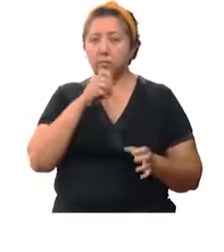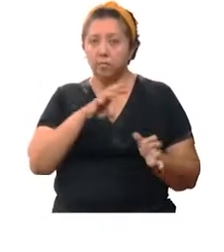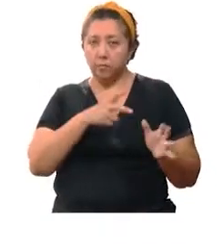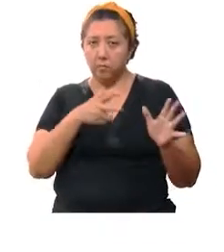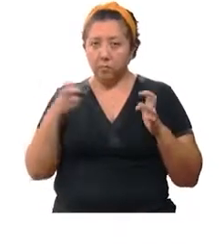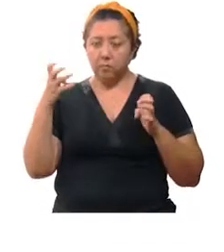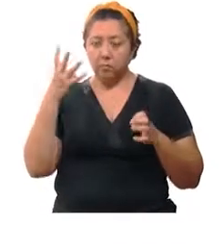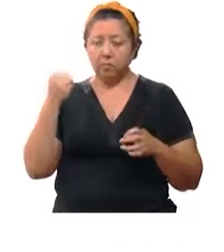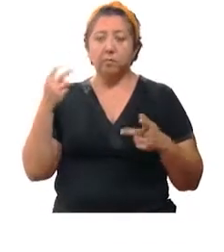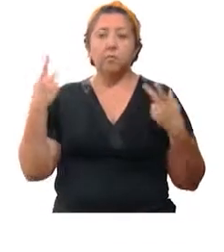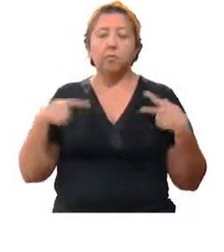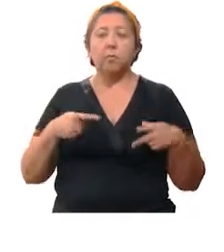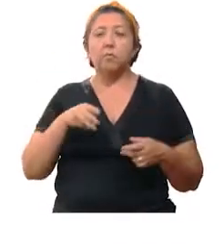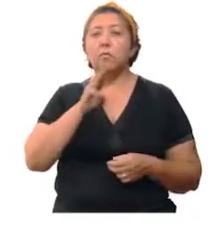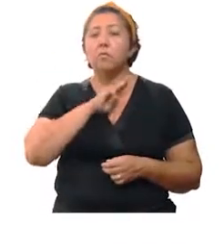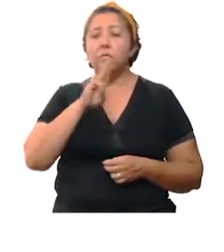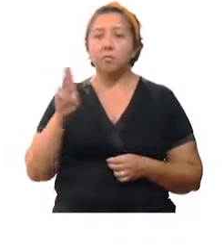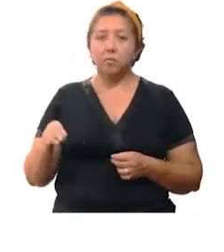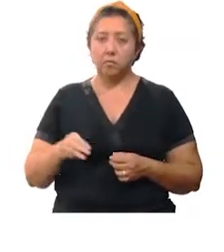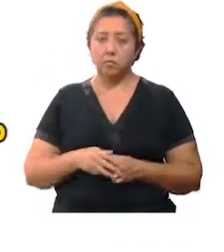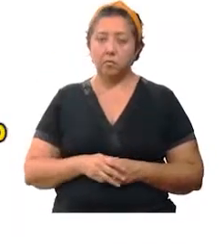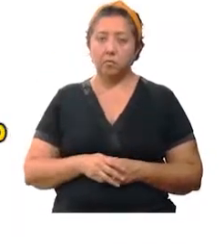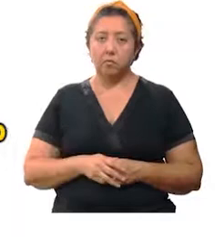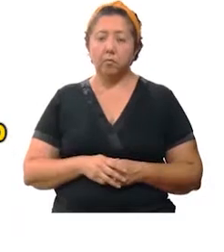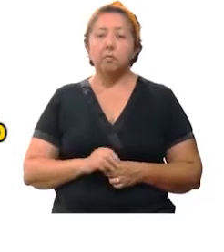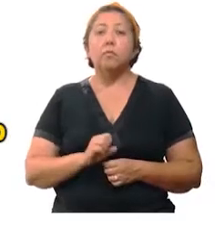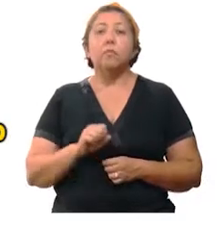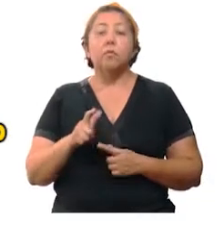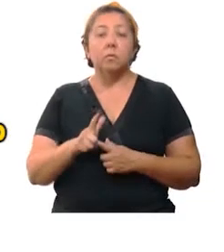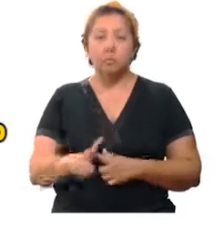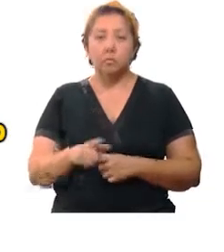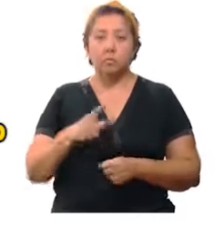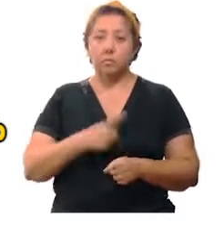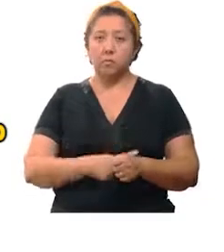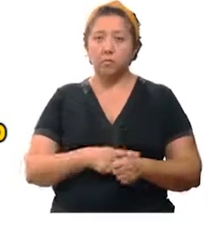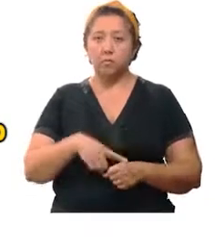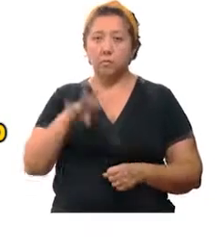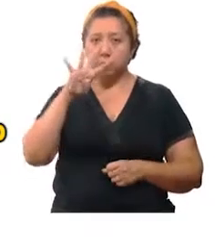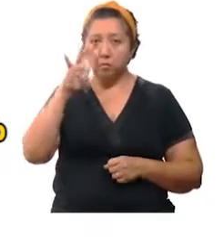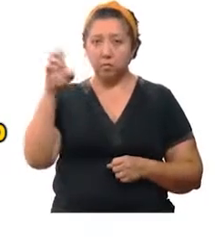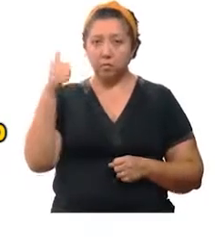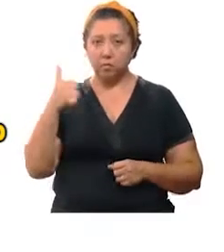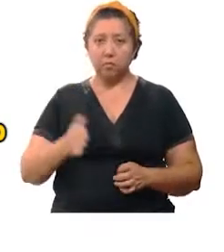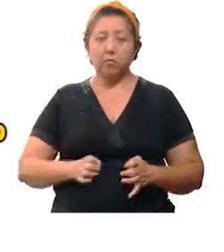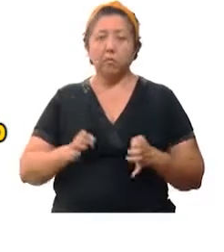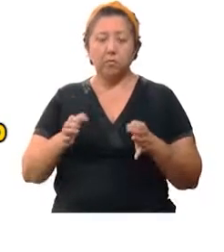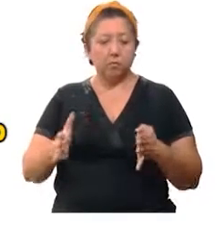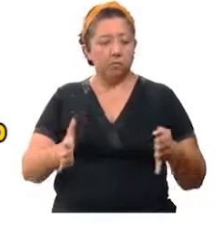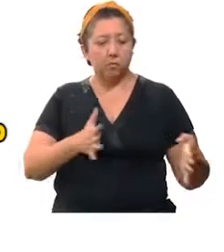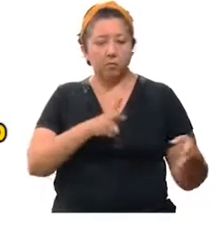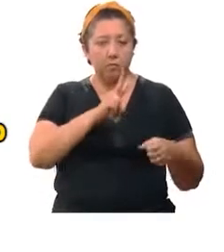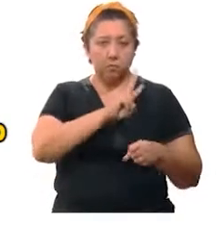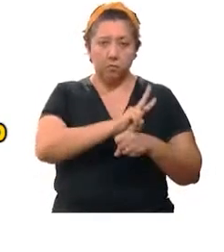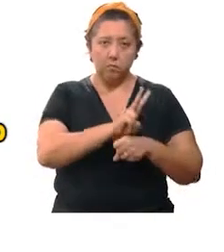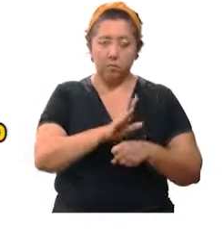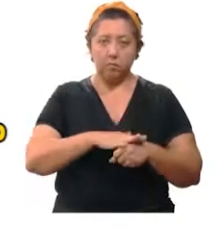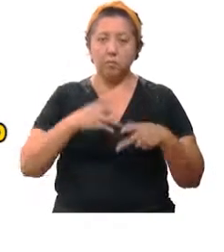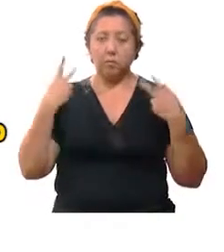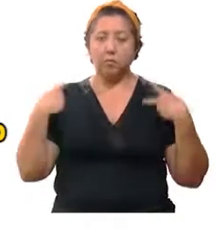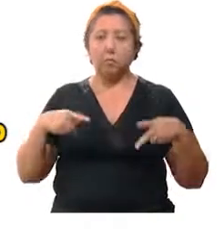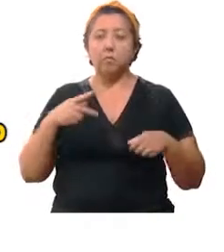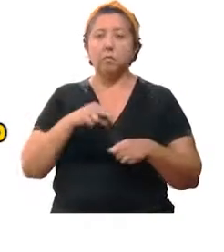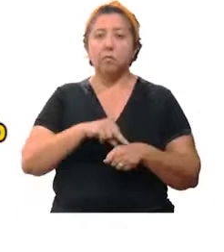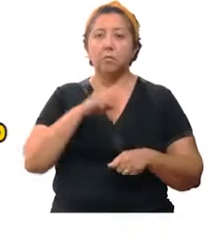las personas fallecidas a causa del coronavirus. De los casos activos, 406 están estables, aislados y